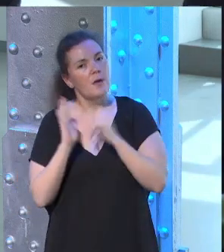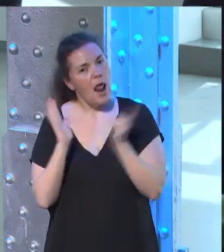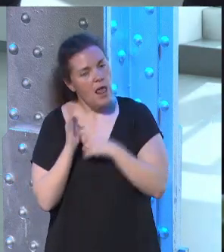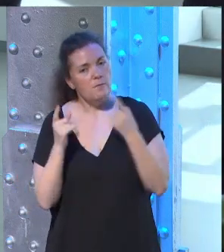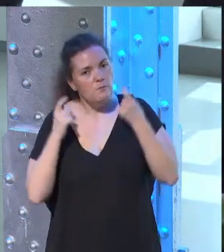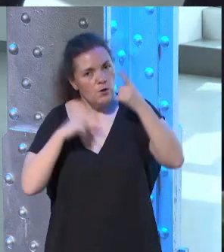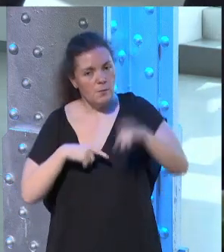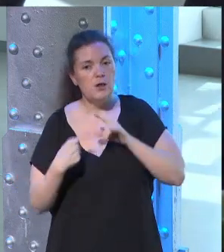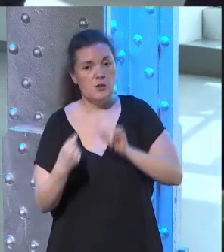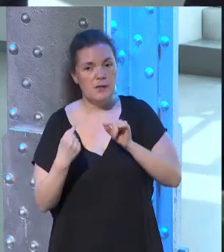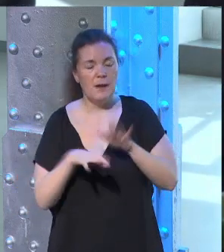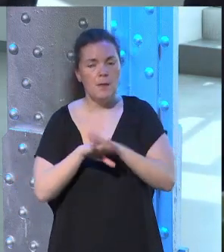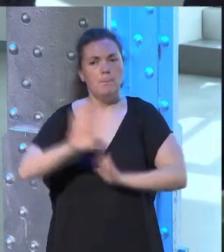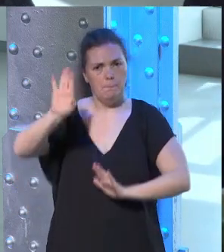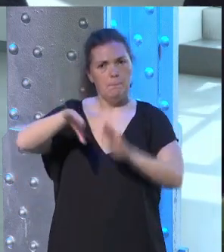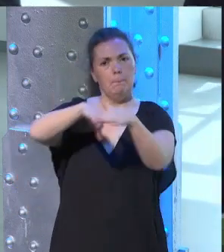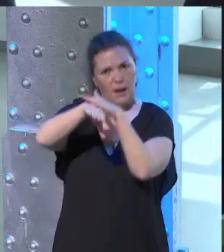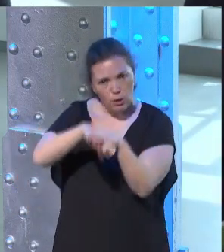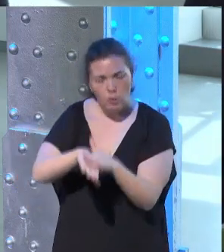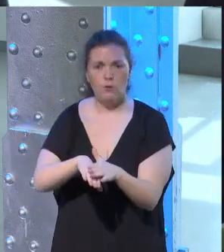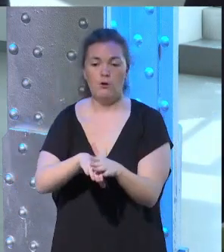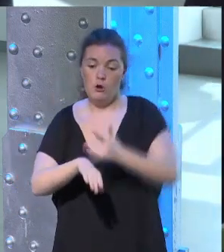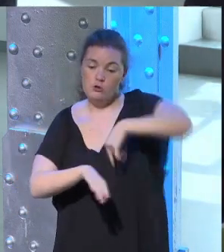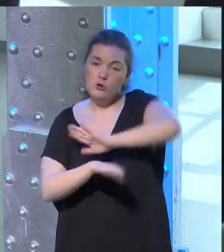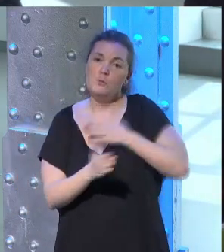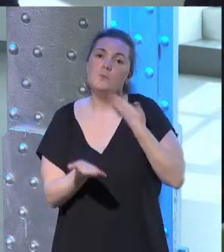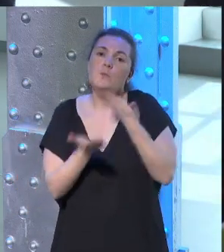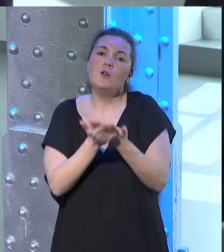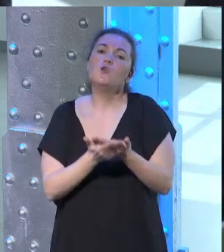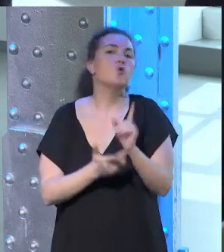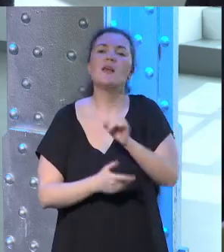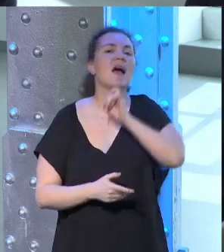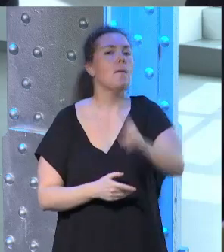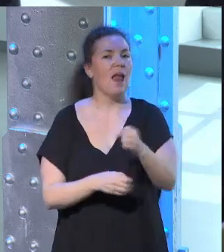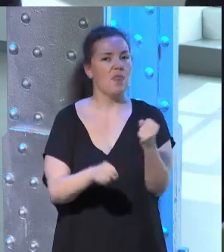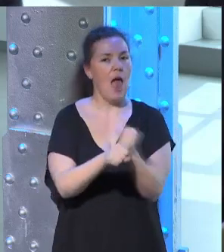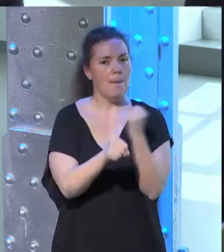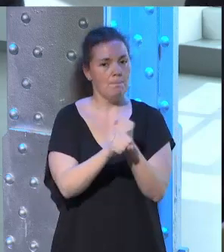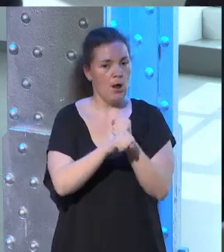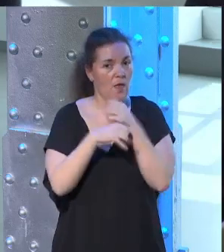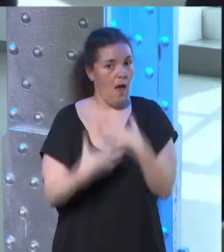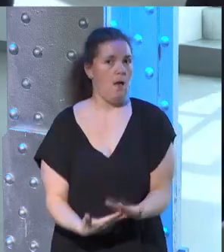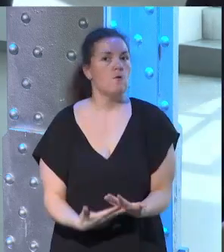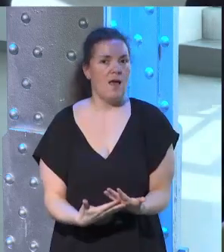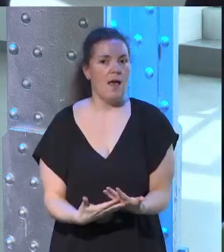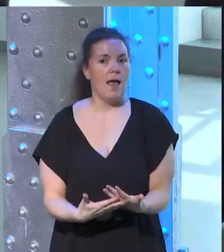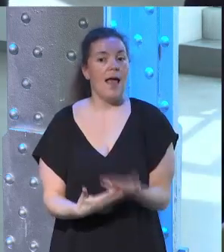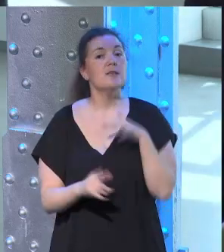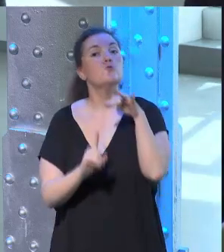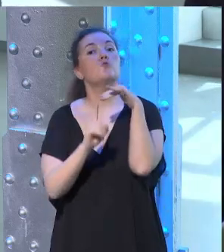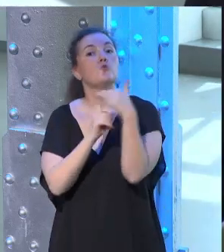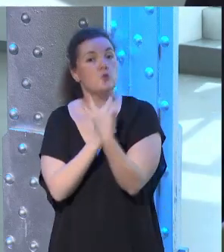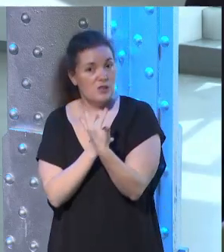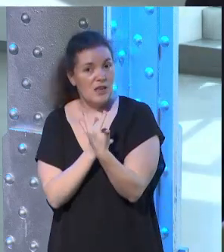debates para decir, no, perdone usted, esto que estamos proponiendo no es una amenaza al empleo existente, no, es en un contexto